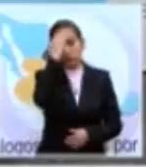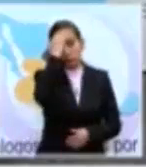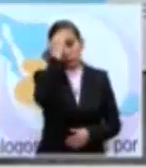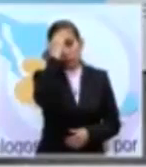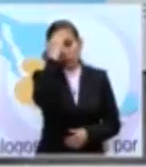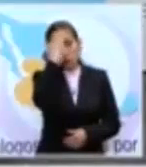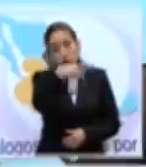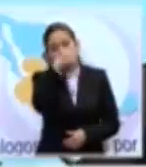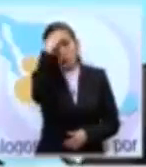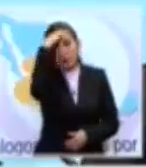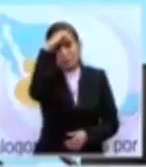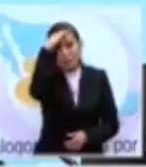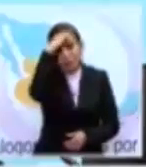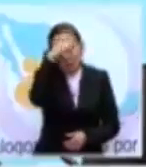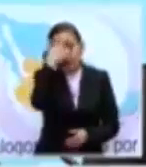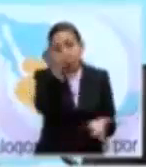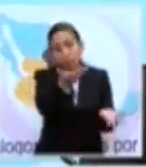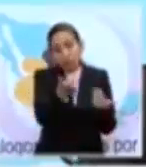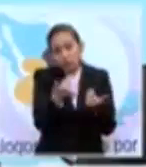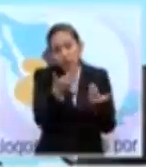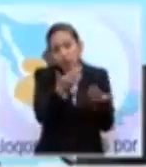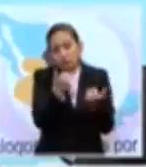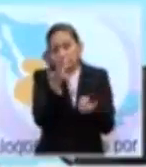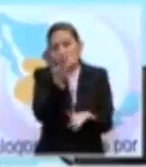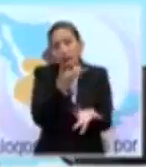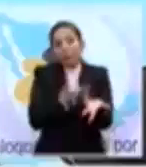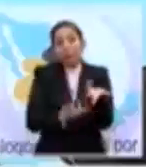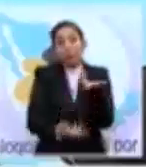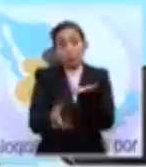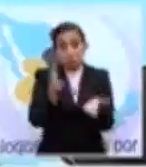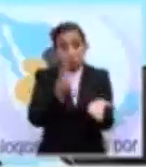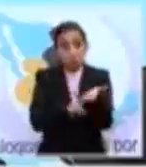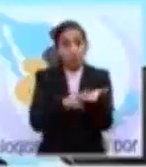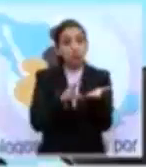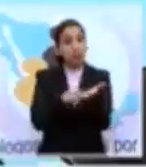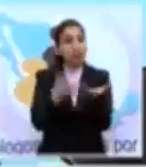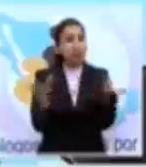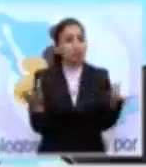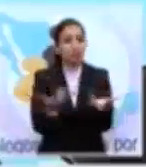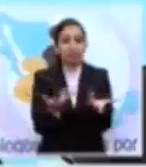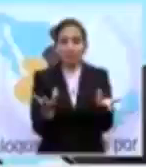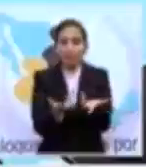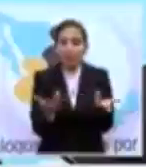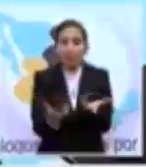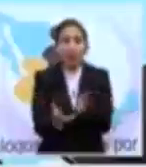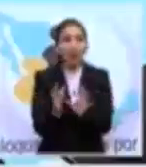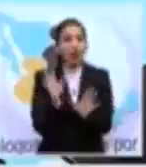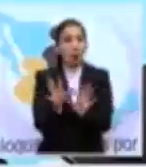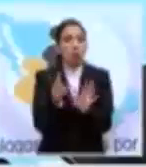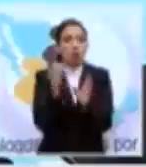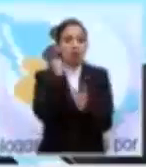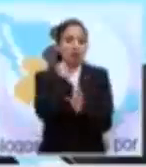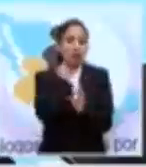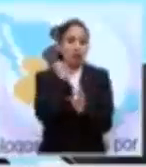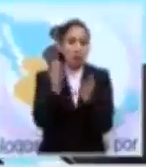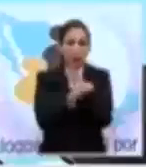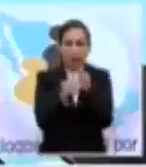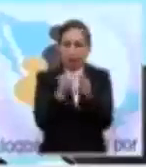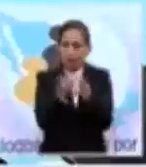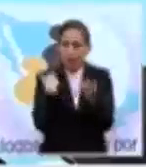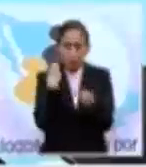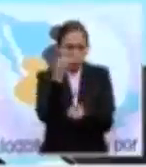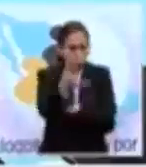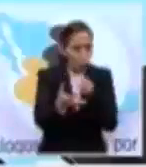experiencia nos van a enriquecer, van a poder hacer que el Senado cuente con herramientas fundamentales para un